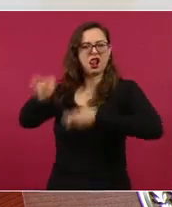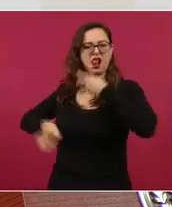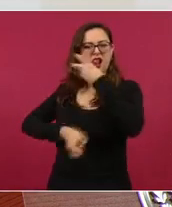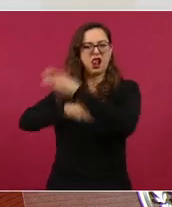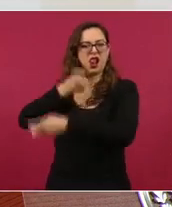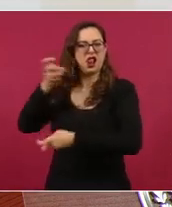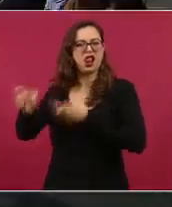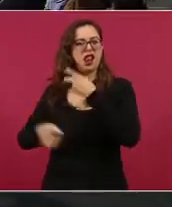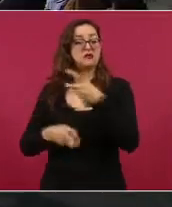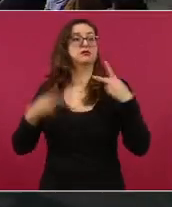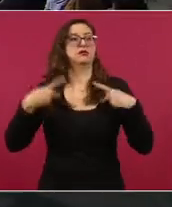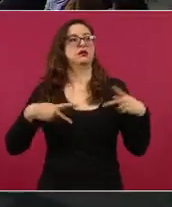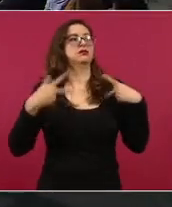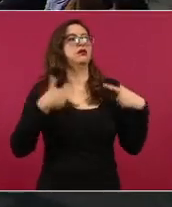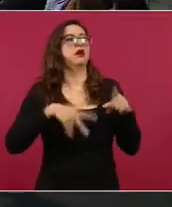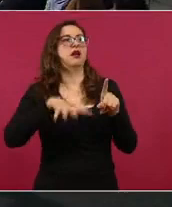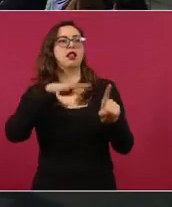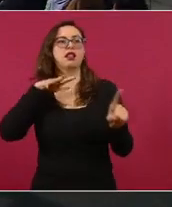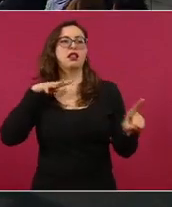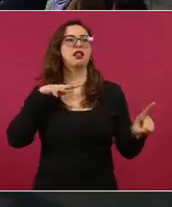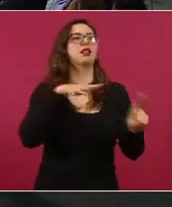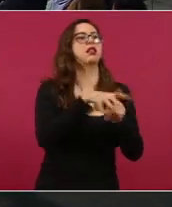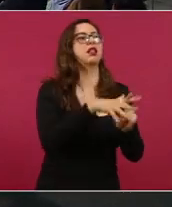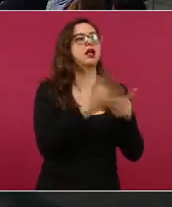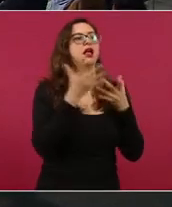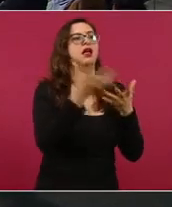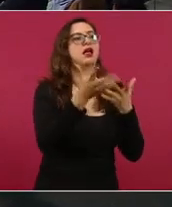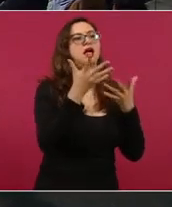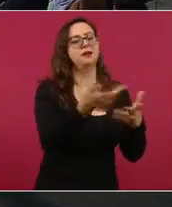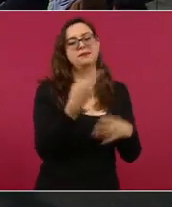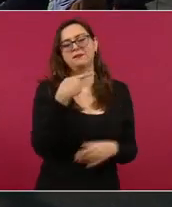pero no deja de ser demagógico.